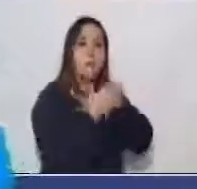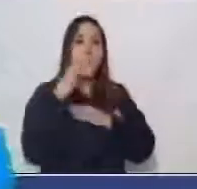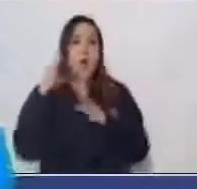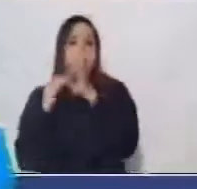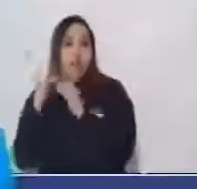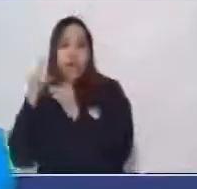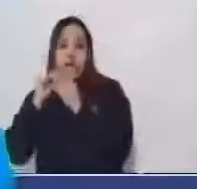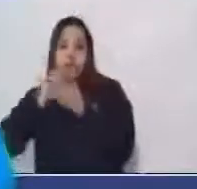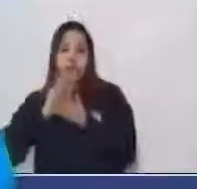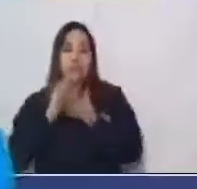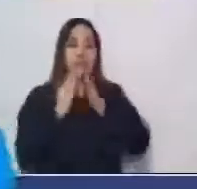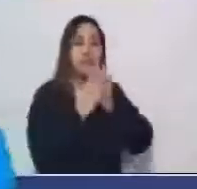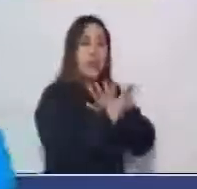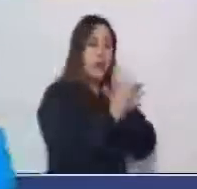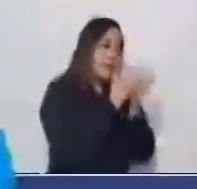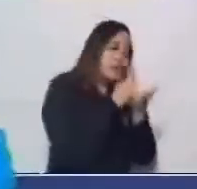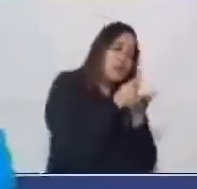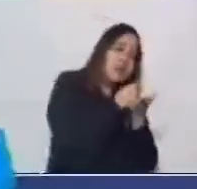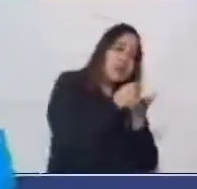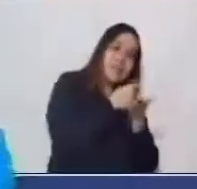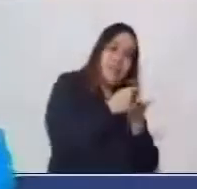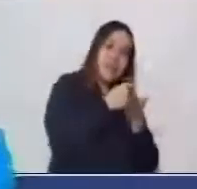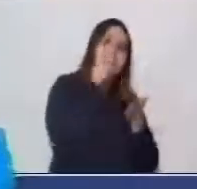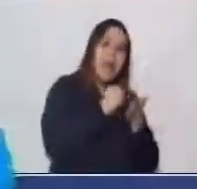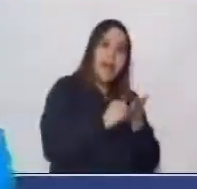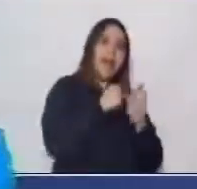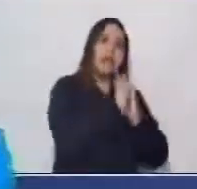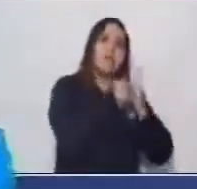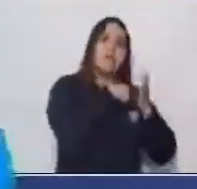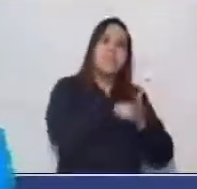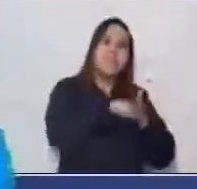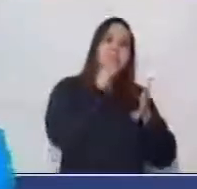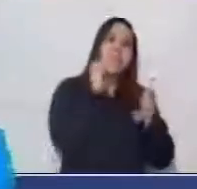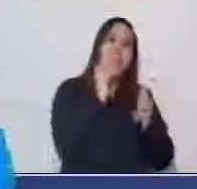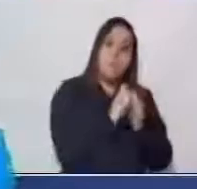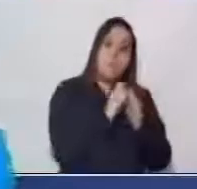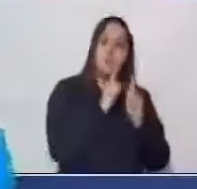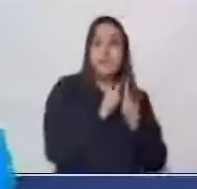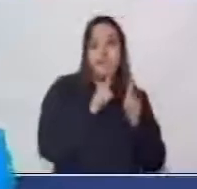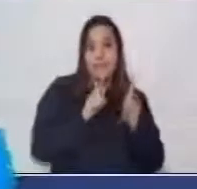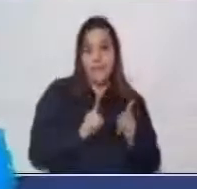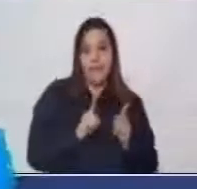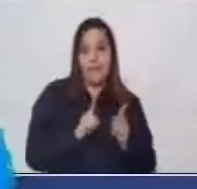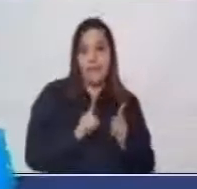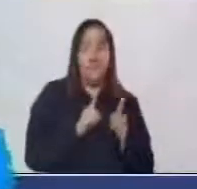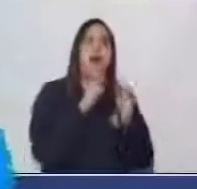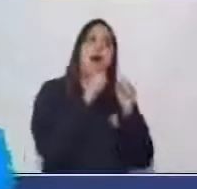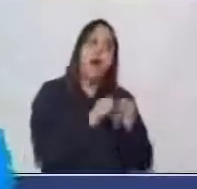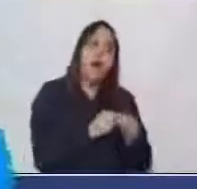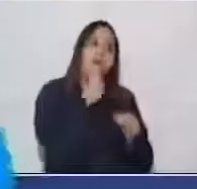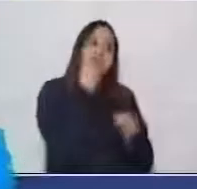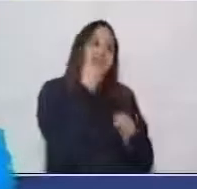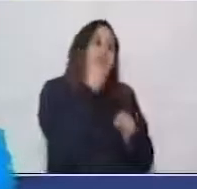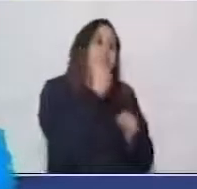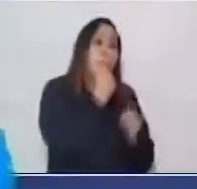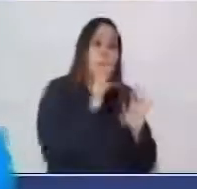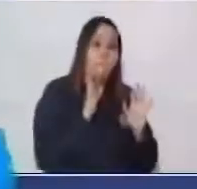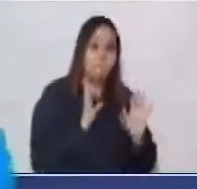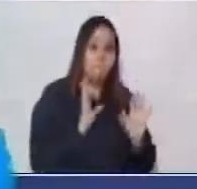Y entonces nosotros lo podíamos transcribir, es decir, pasarlo a letras y aplicar esos signos de